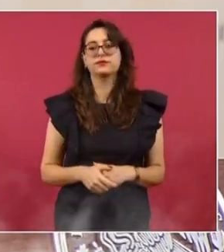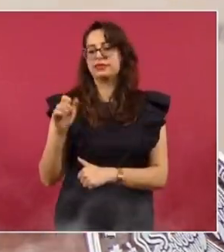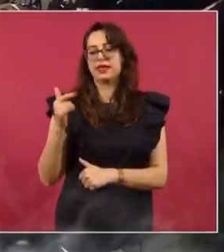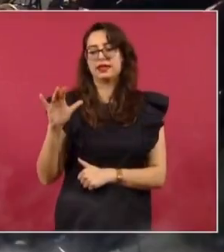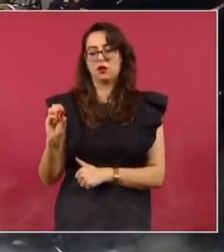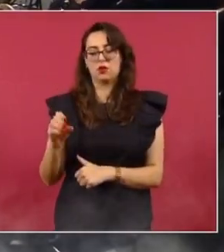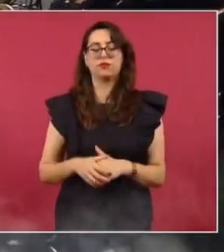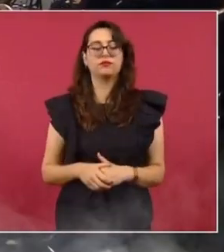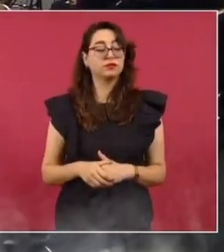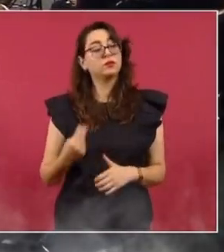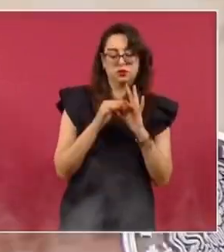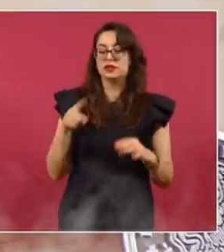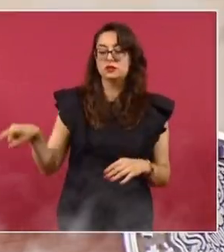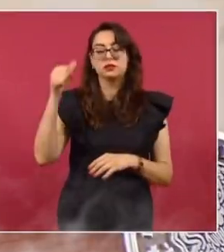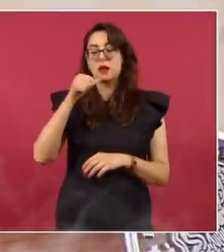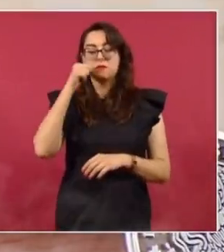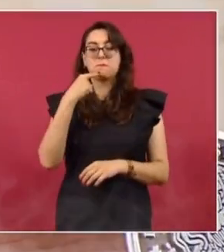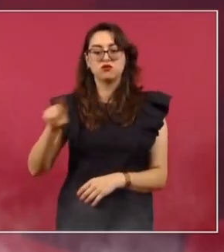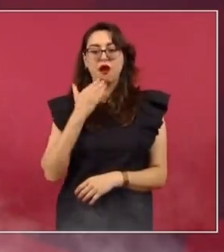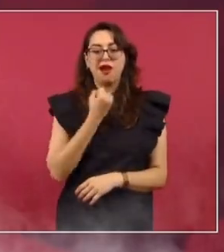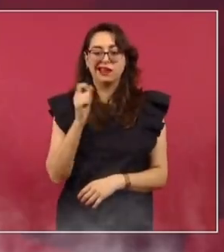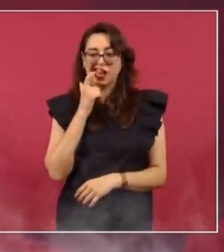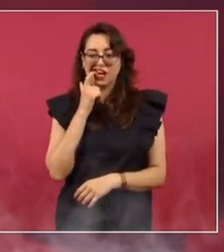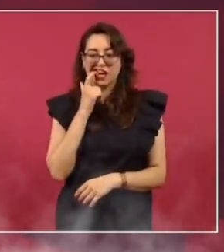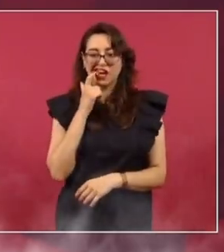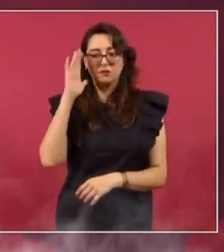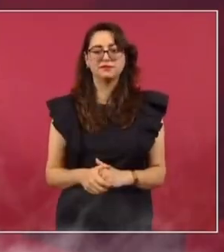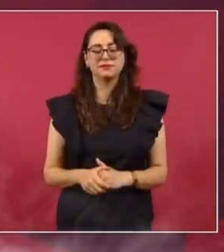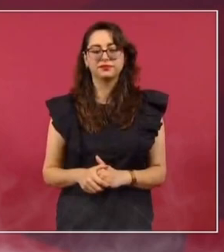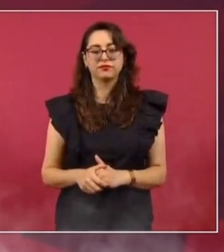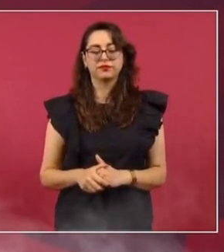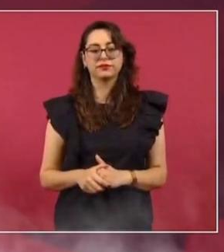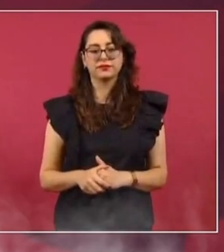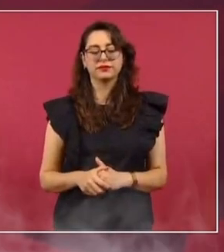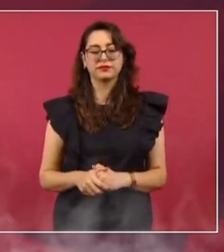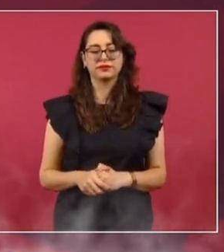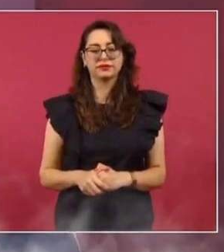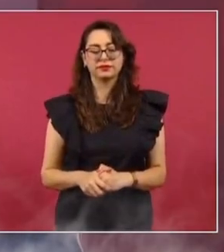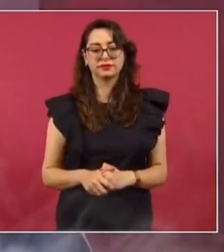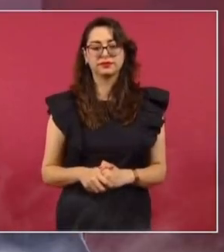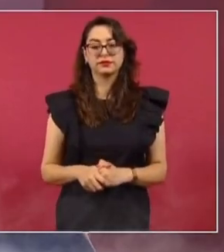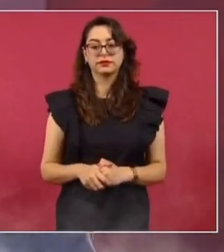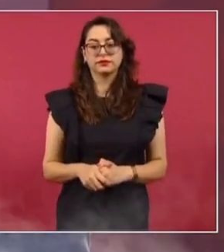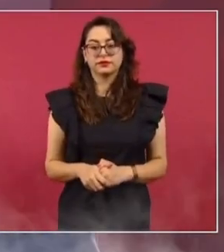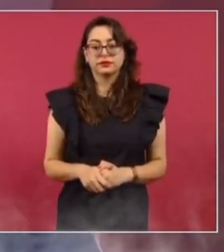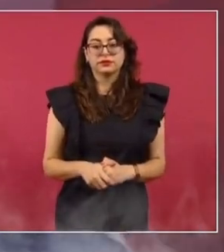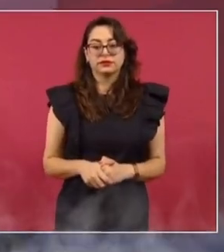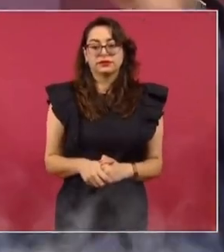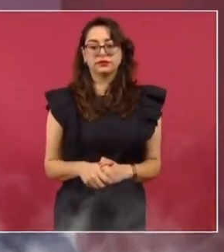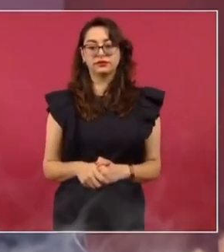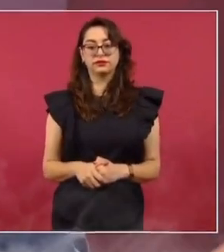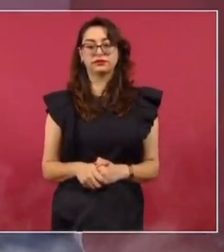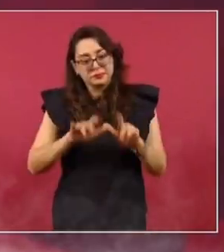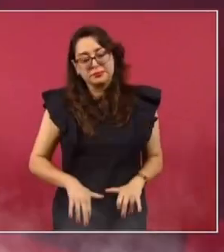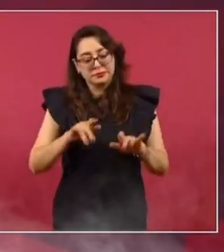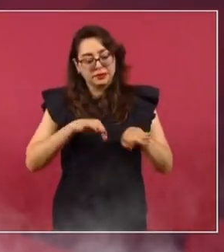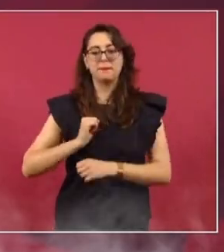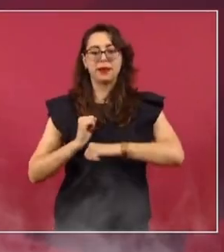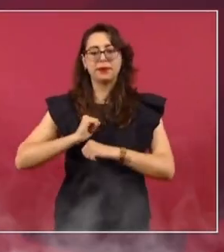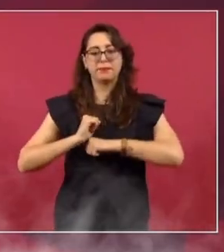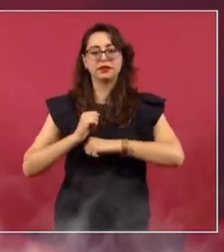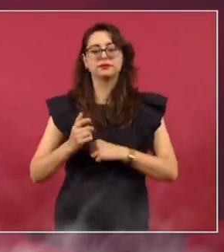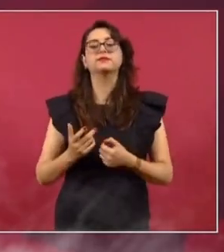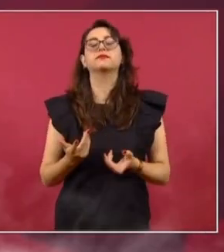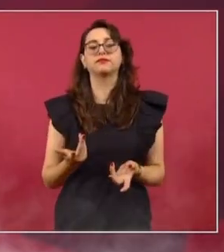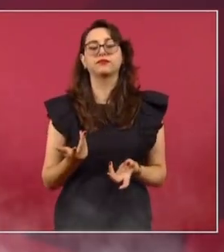Miguel Carbonell, Gerardo Carrasco y Gómez Món. Y esto es para también aclarar que no es que sean buenos abogados. Lo